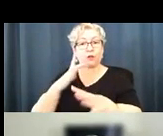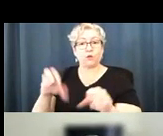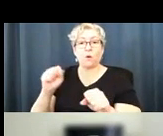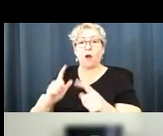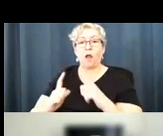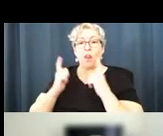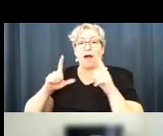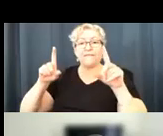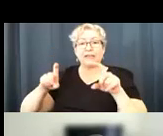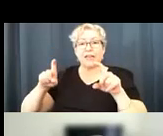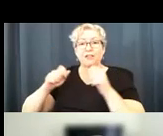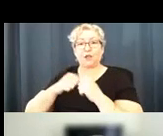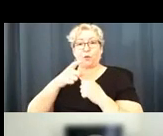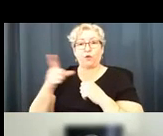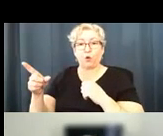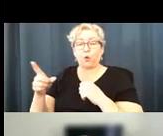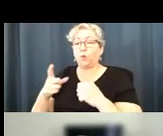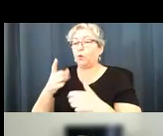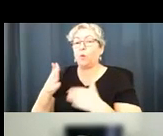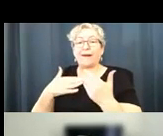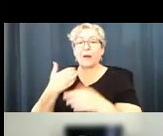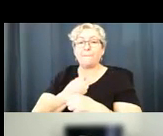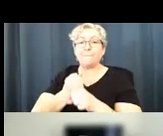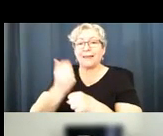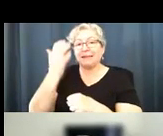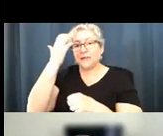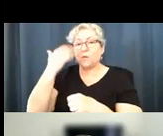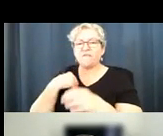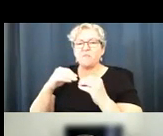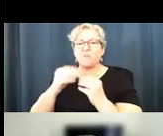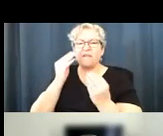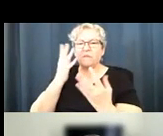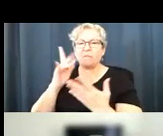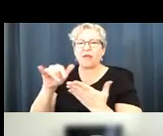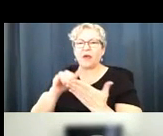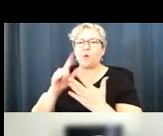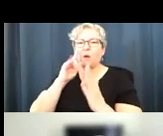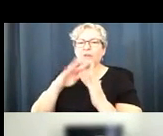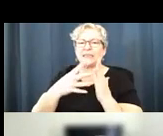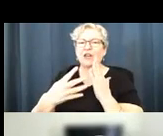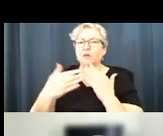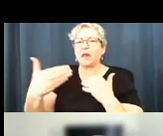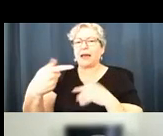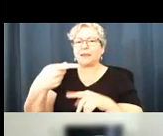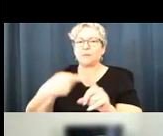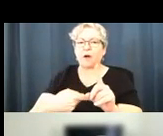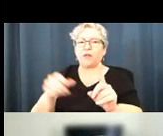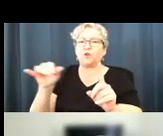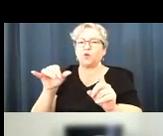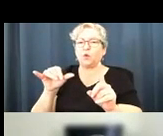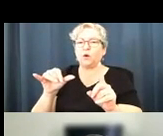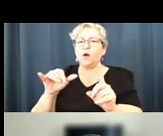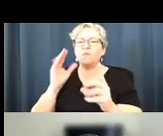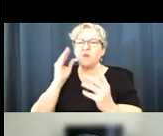hacer pruebas en vivo con ustedes o cualquier otra cosa que tenga sentido. Eso creo que va a ser, lo vamos a programar para